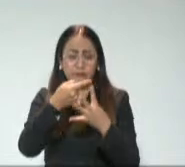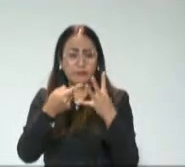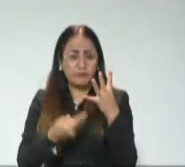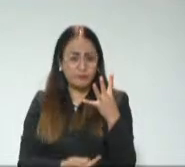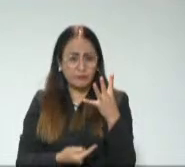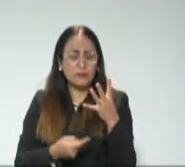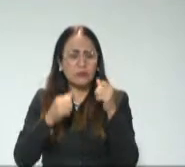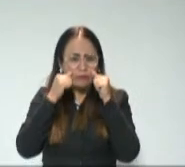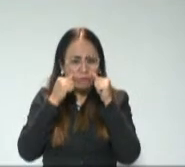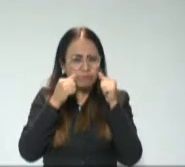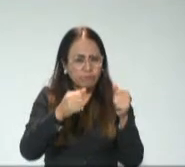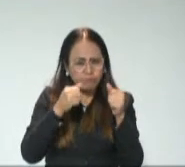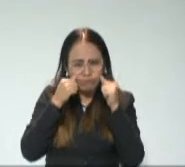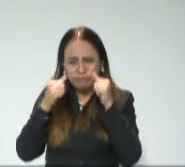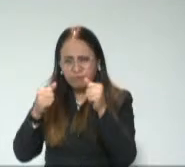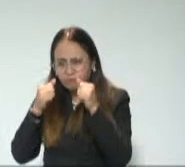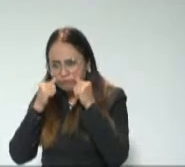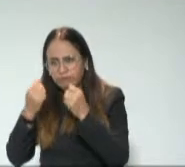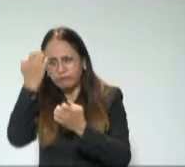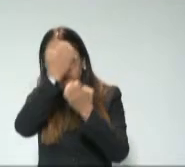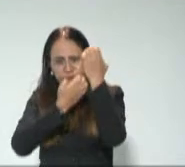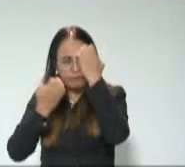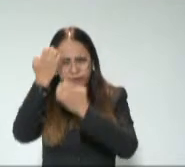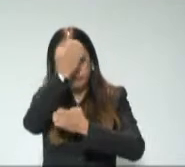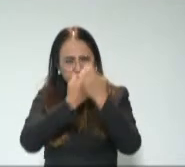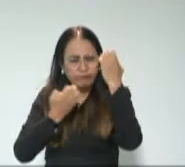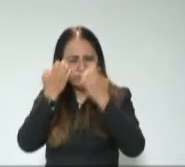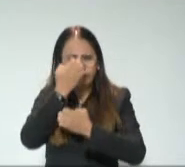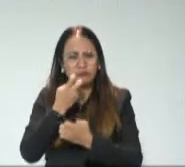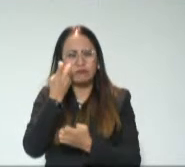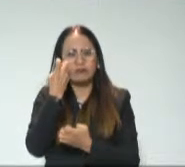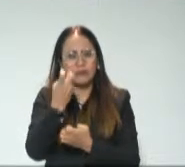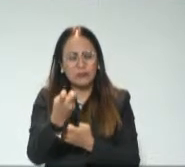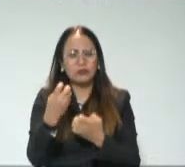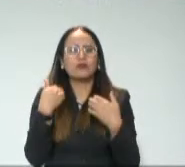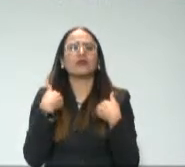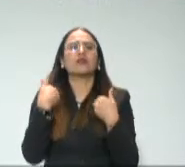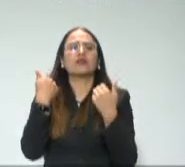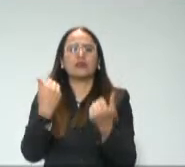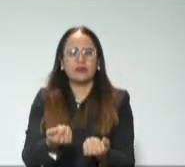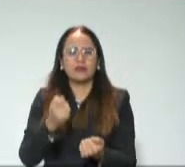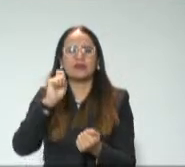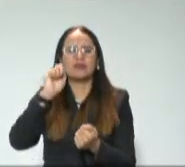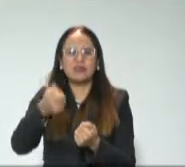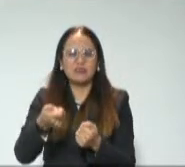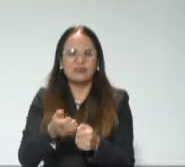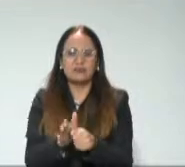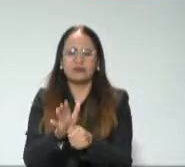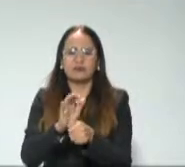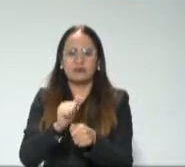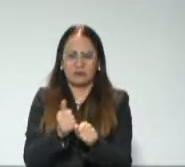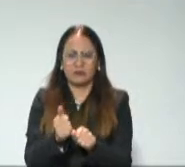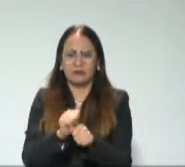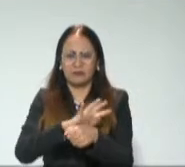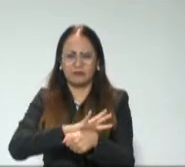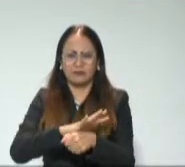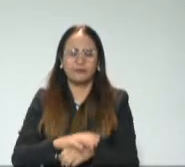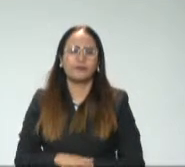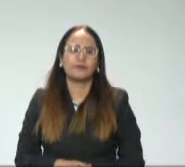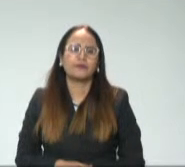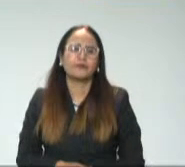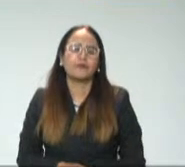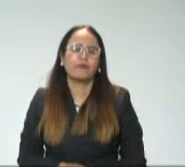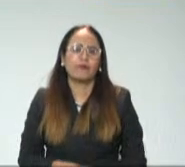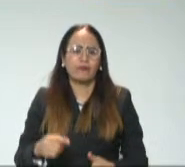de observaciones que fueron en un momento dado claves para entender este problema y aquí nos encontramos con algunos de los